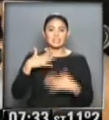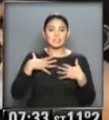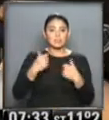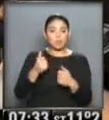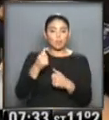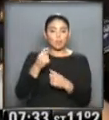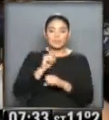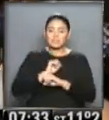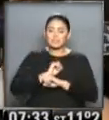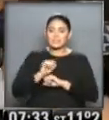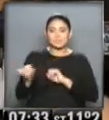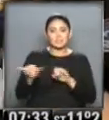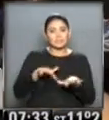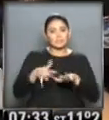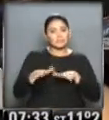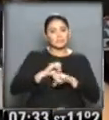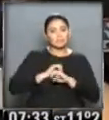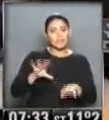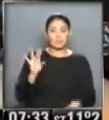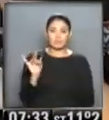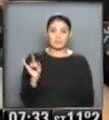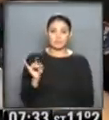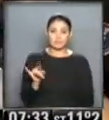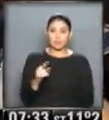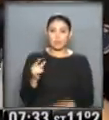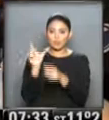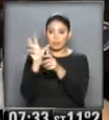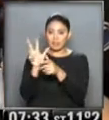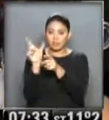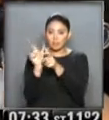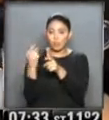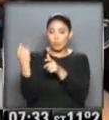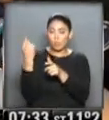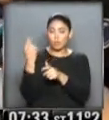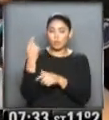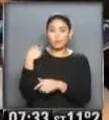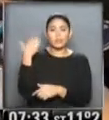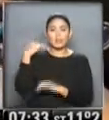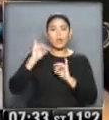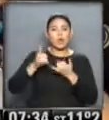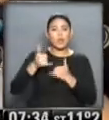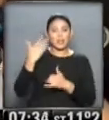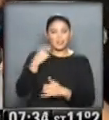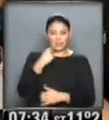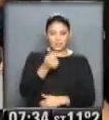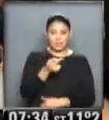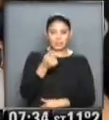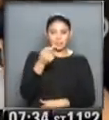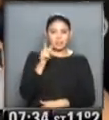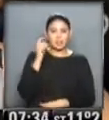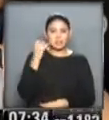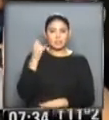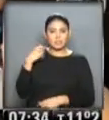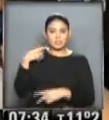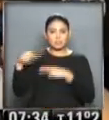más complejo, más grave. Uno de ellos es el chico que había comentado antes, que fue